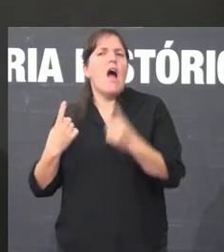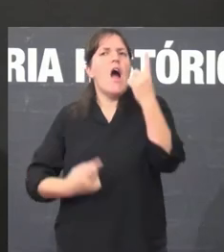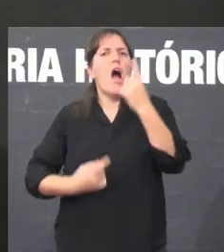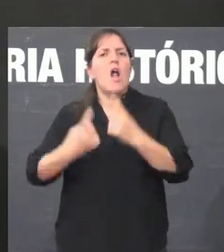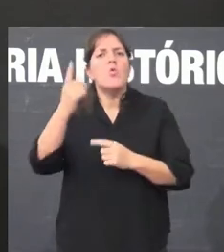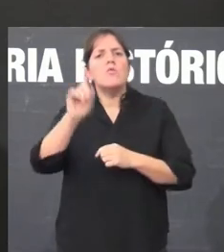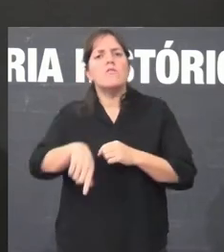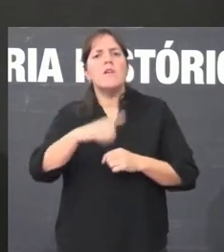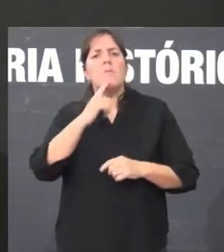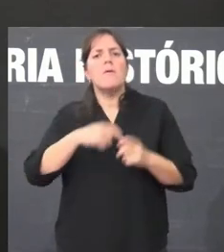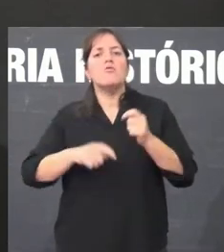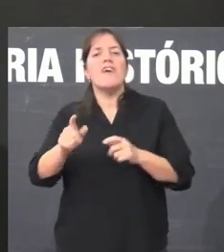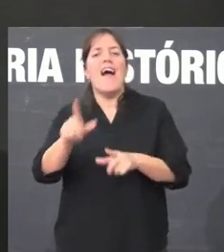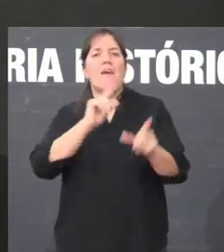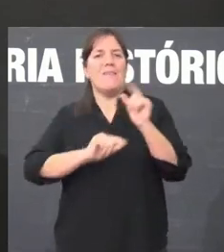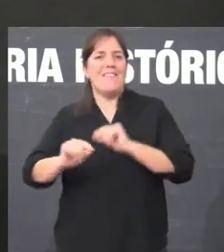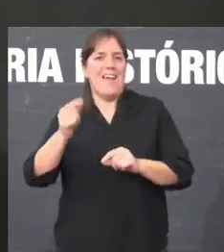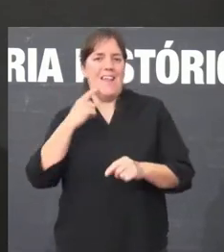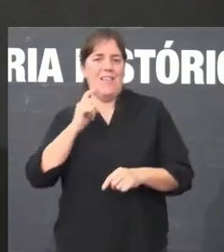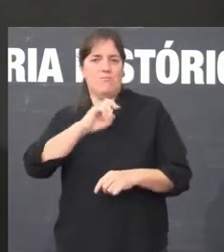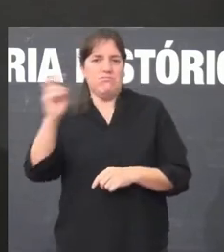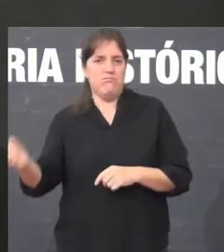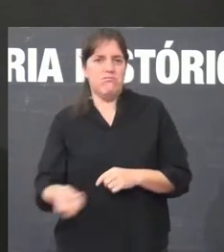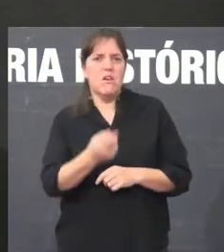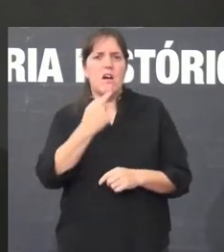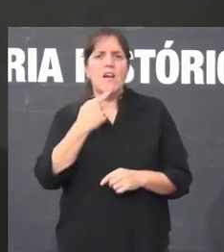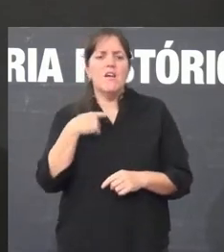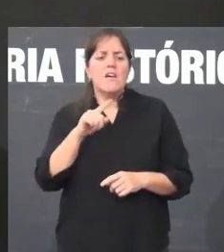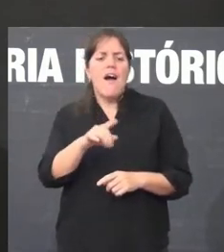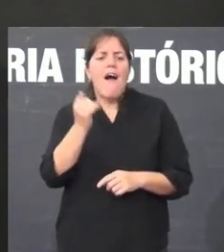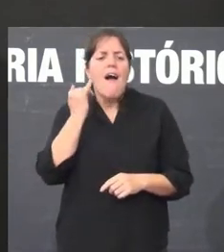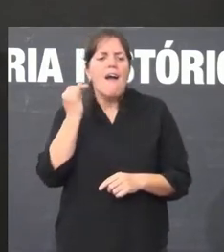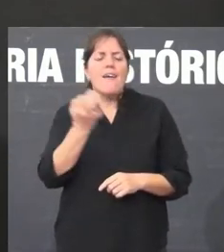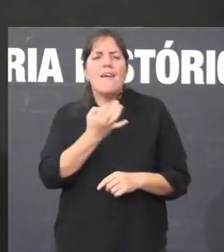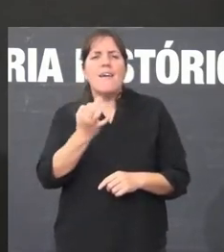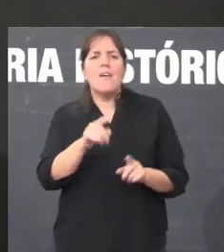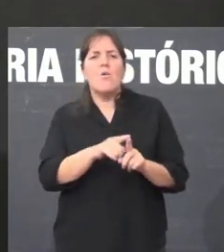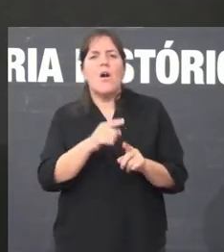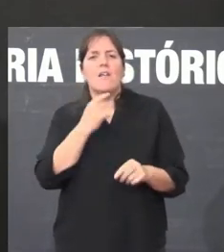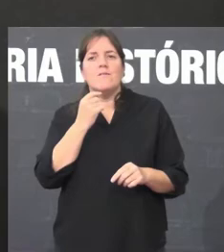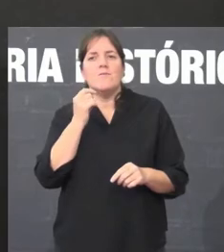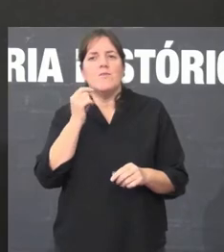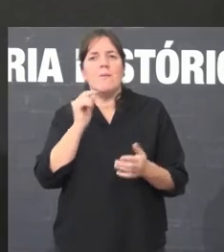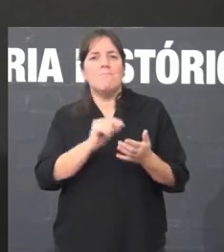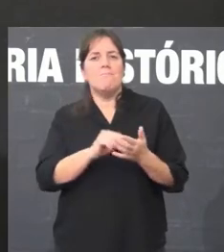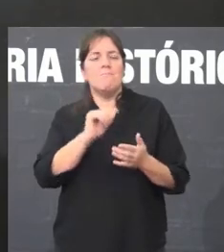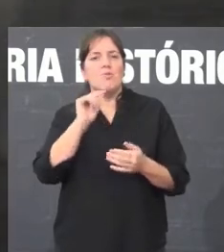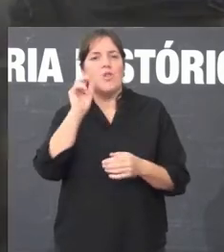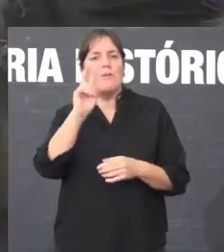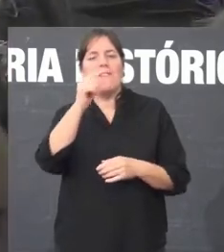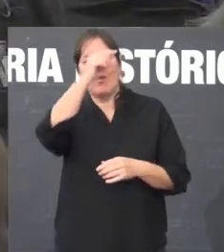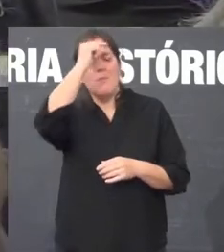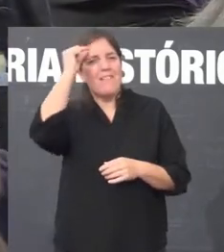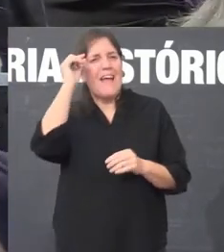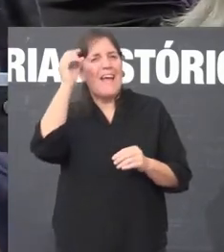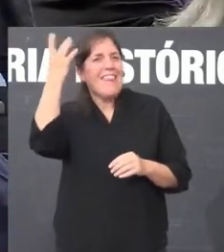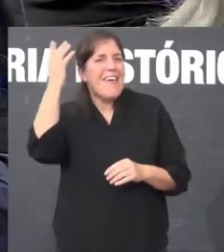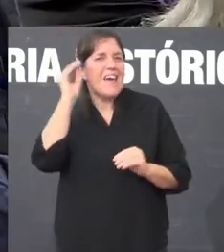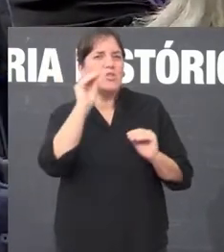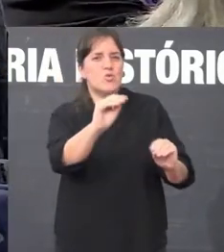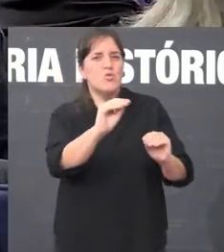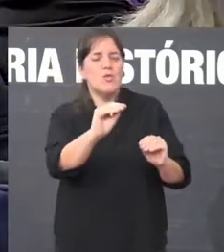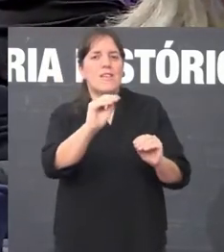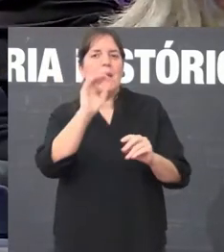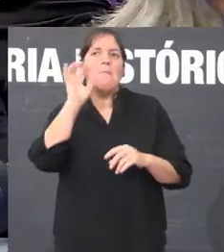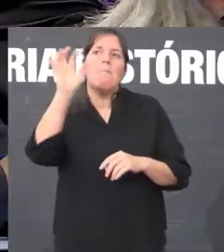órganos arbitrales, decisorios, etcétera, te encuentras que hay una visión, una mentalidad, una idea de